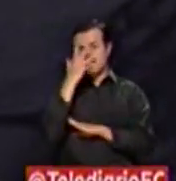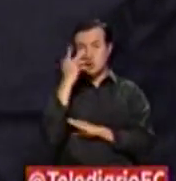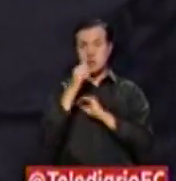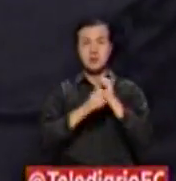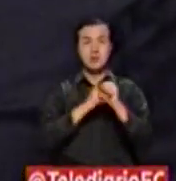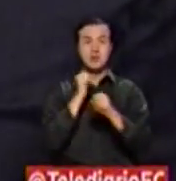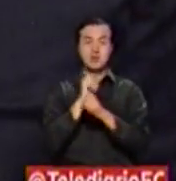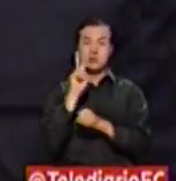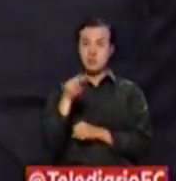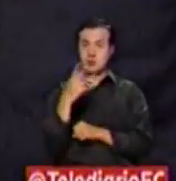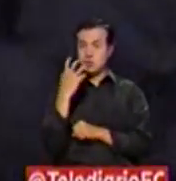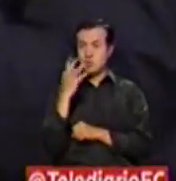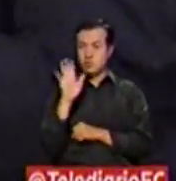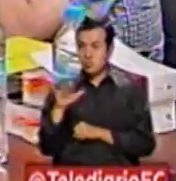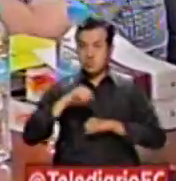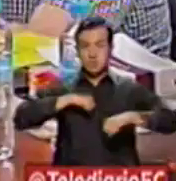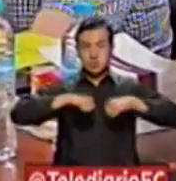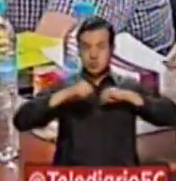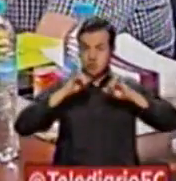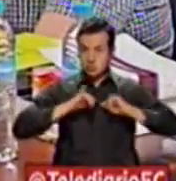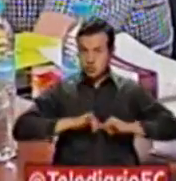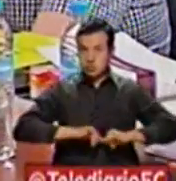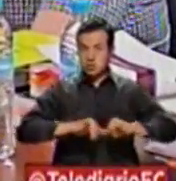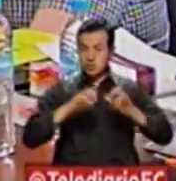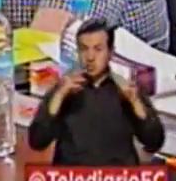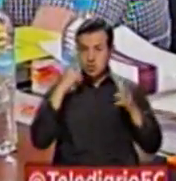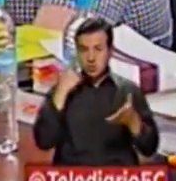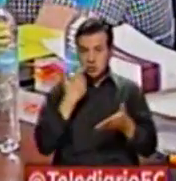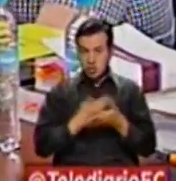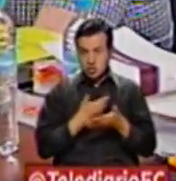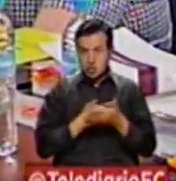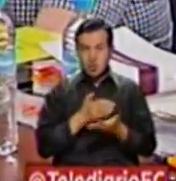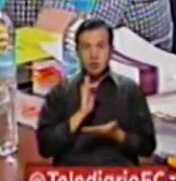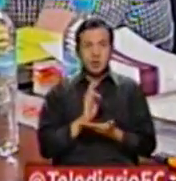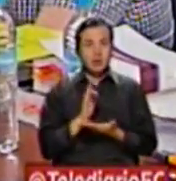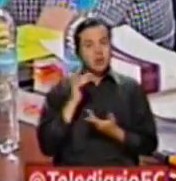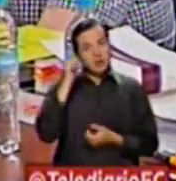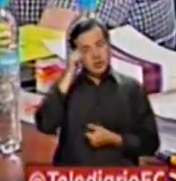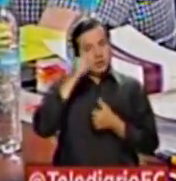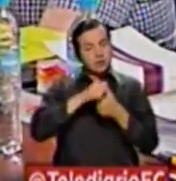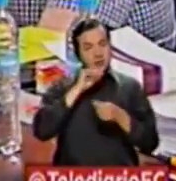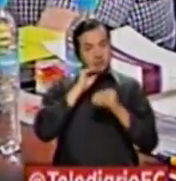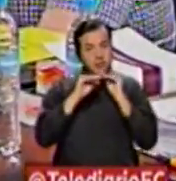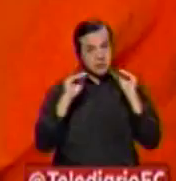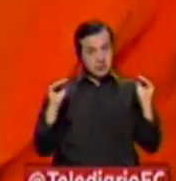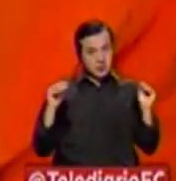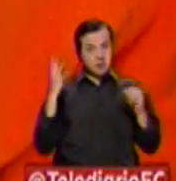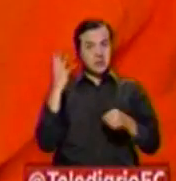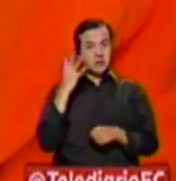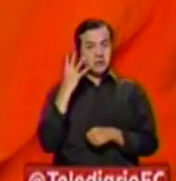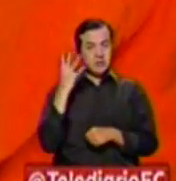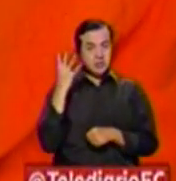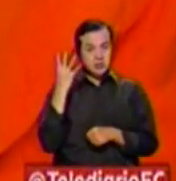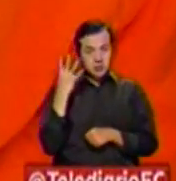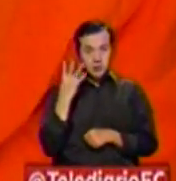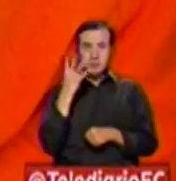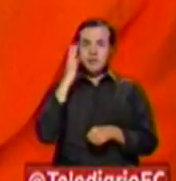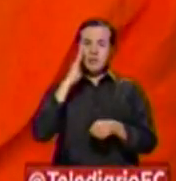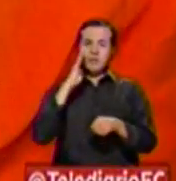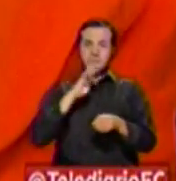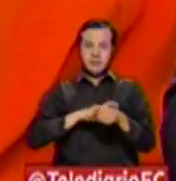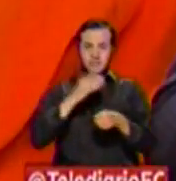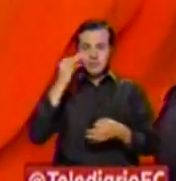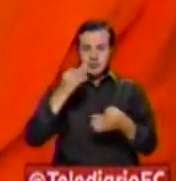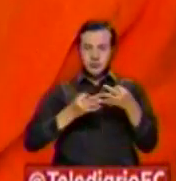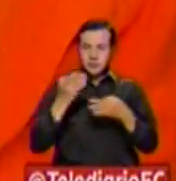2015. La diligencia continuará con la presentación de la prueba testimonial. Recordemos que este es el cuarto juicio que se sigue en contra de